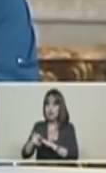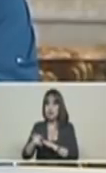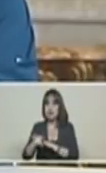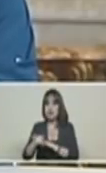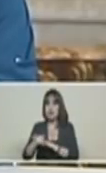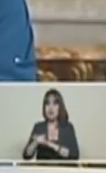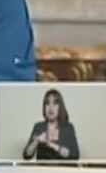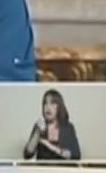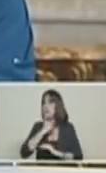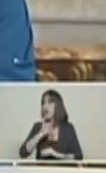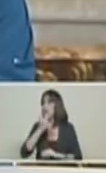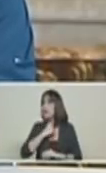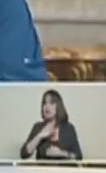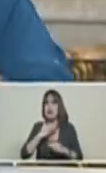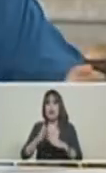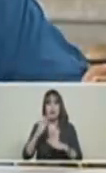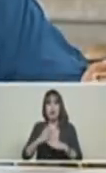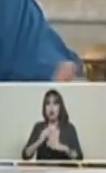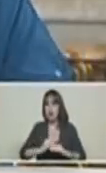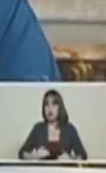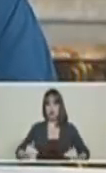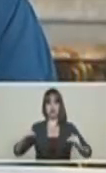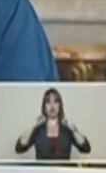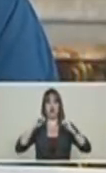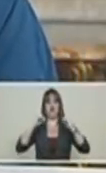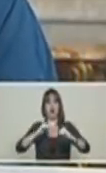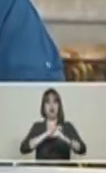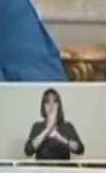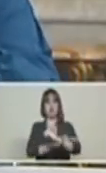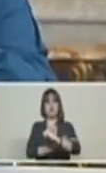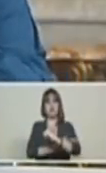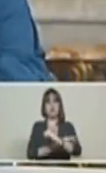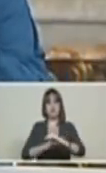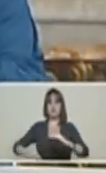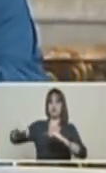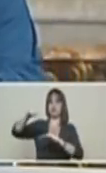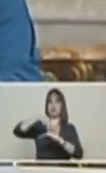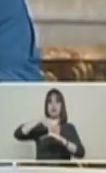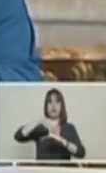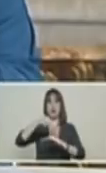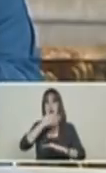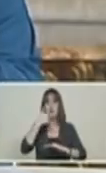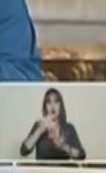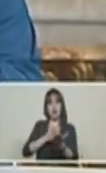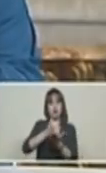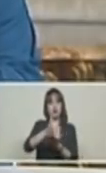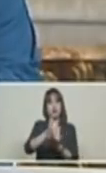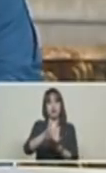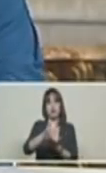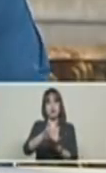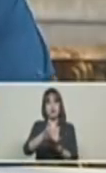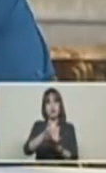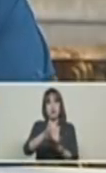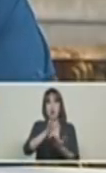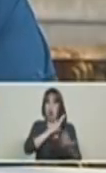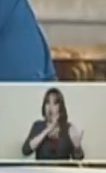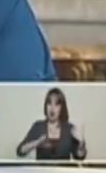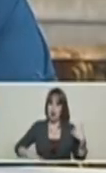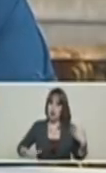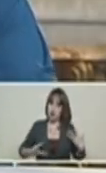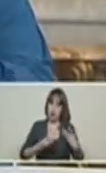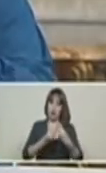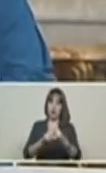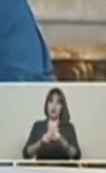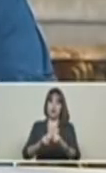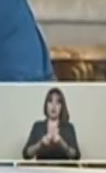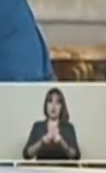sobreponerme a mil demonios y andar por el camino de Cristo,